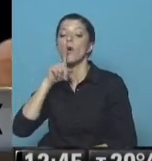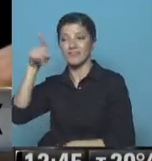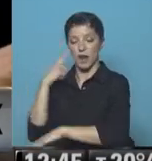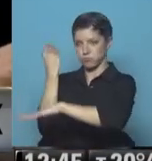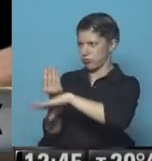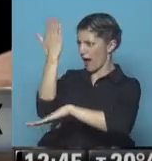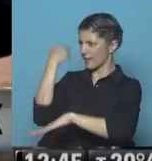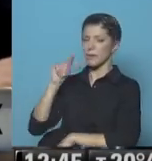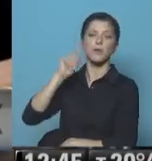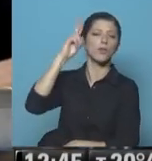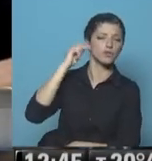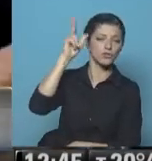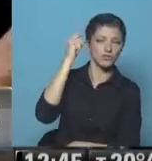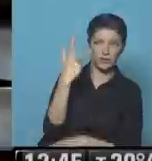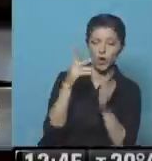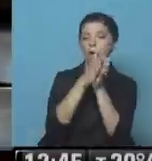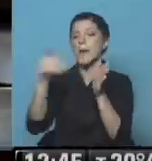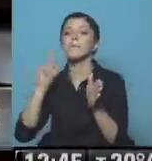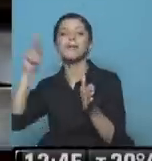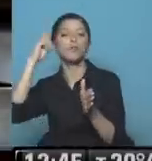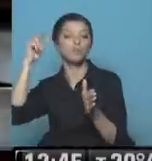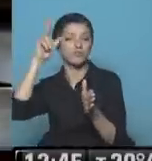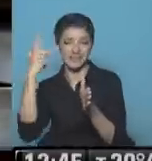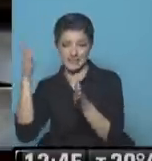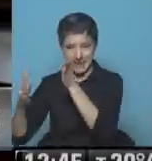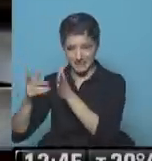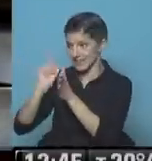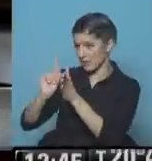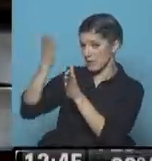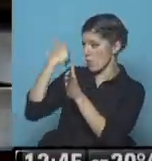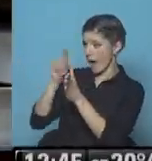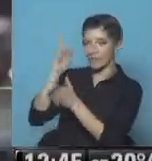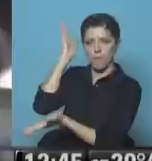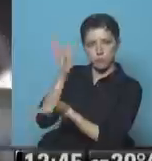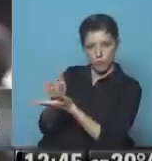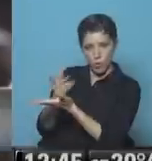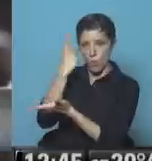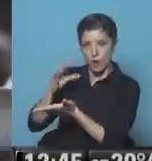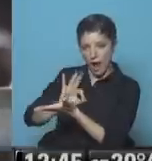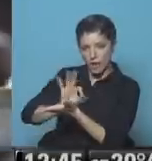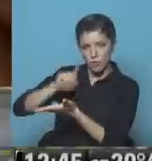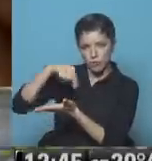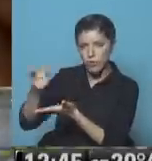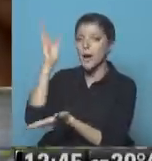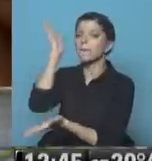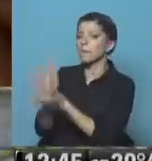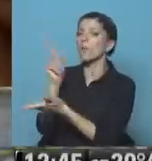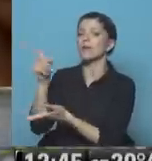entre 1982 y 1983 y fue condenado años después por